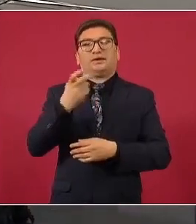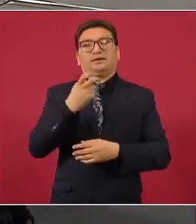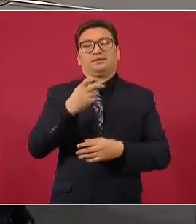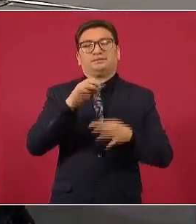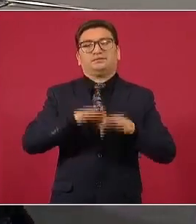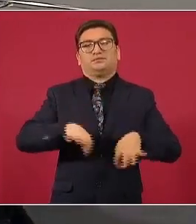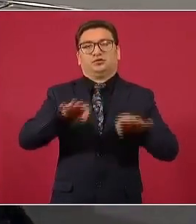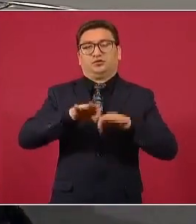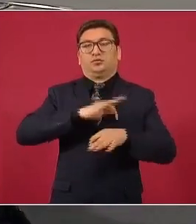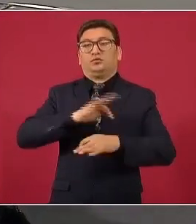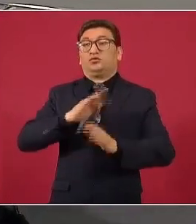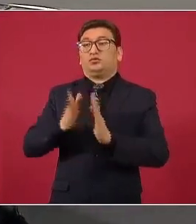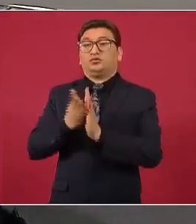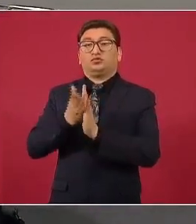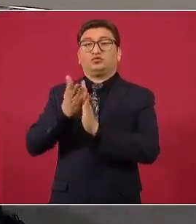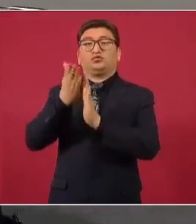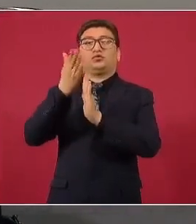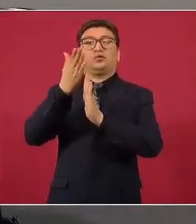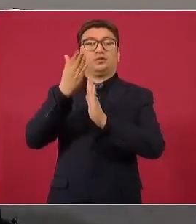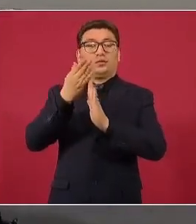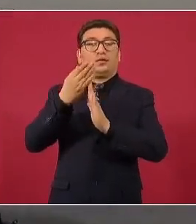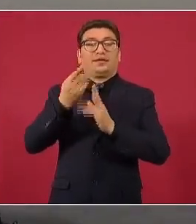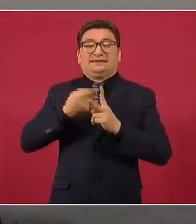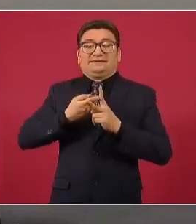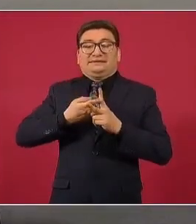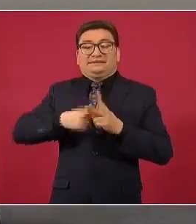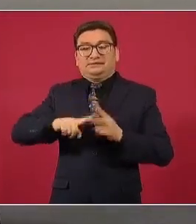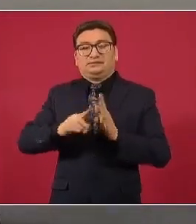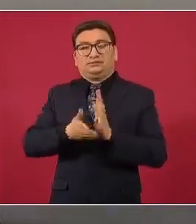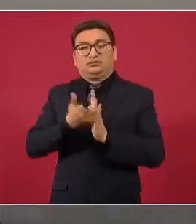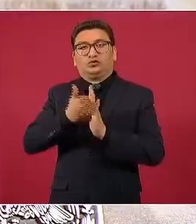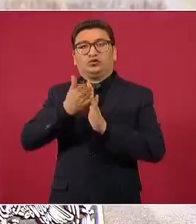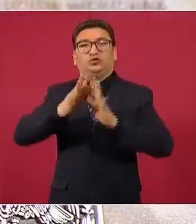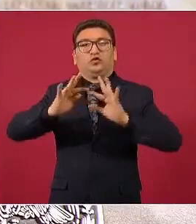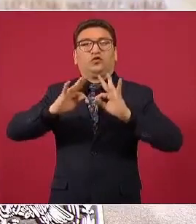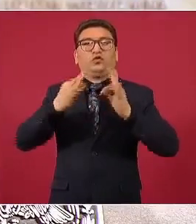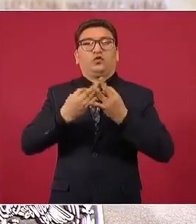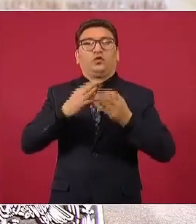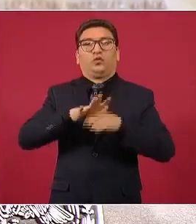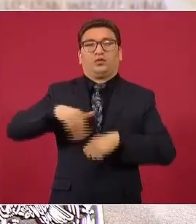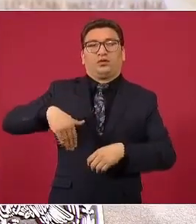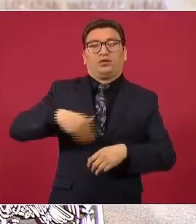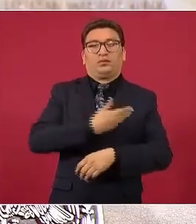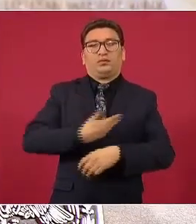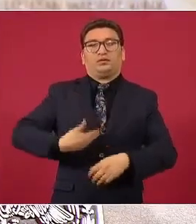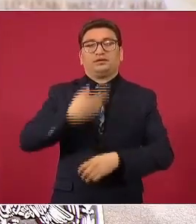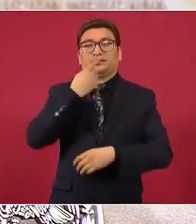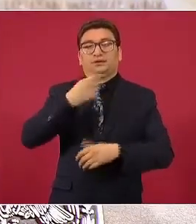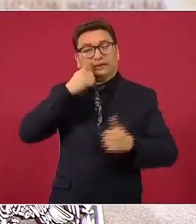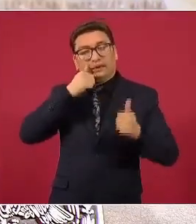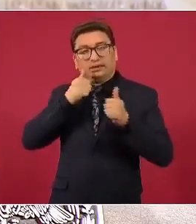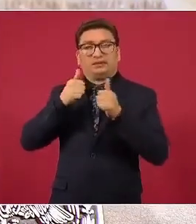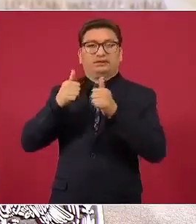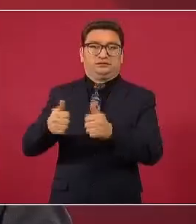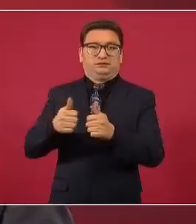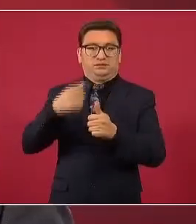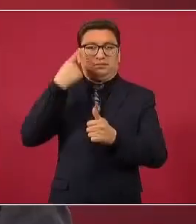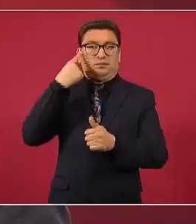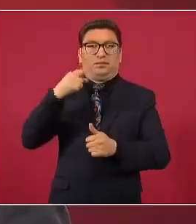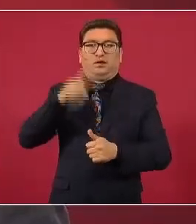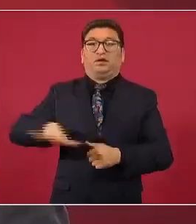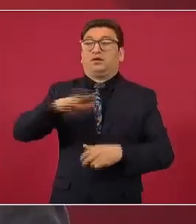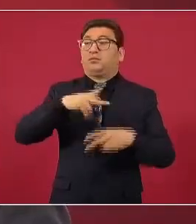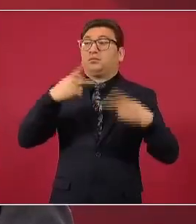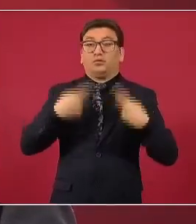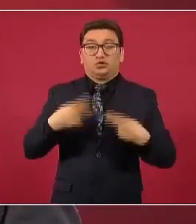puede construirse desde el inicio con un modelo, como lo ha planteado el presidente, que pueda atender también a personas